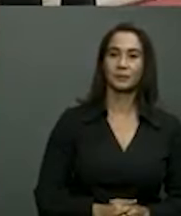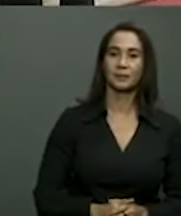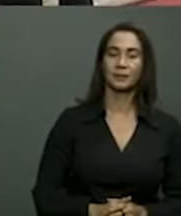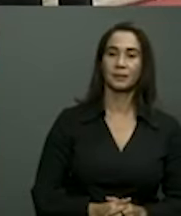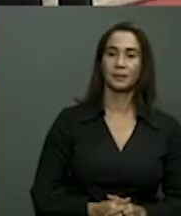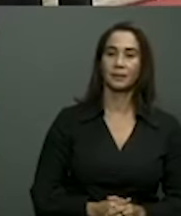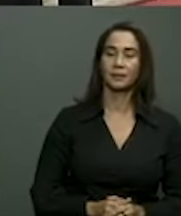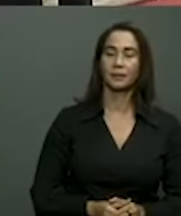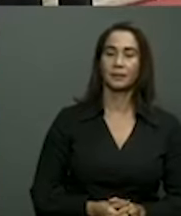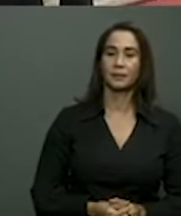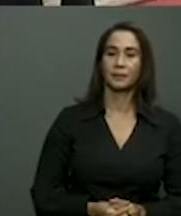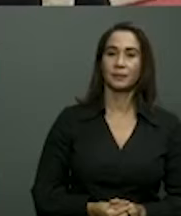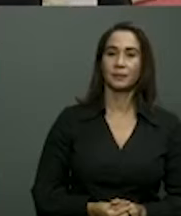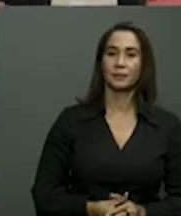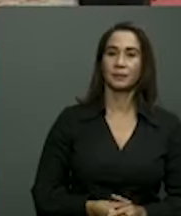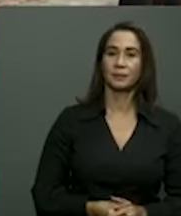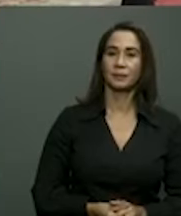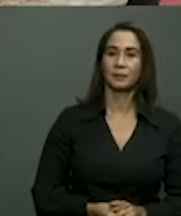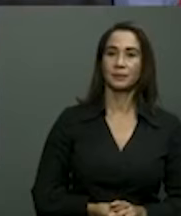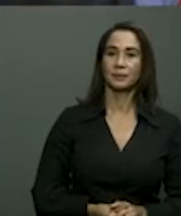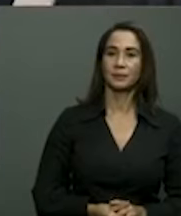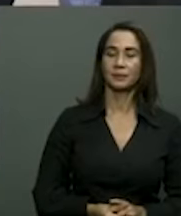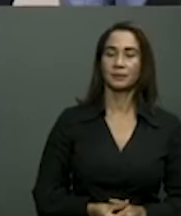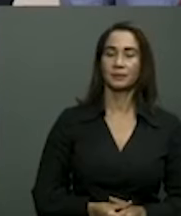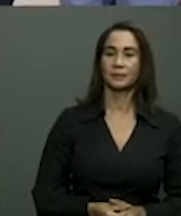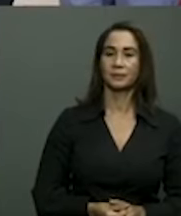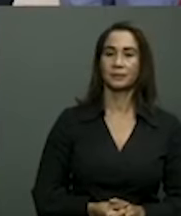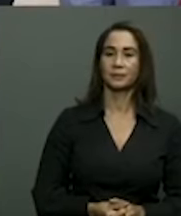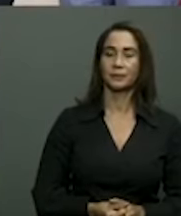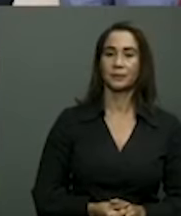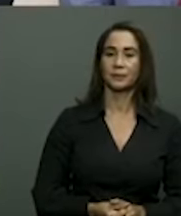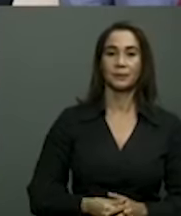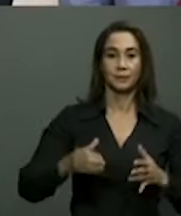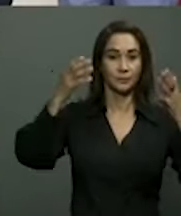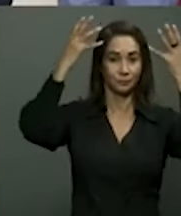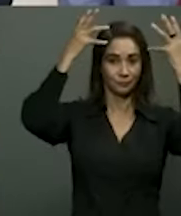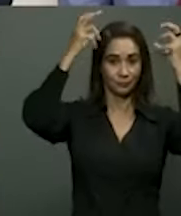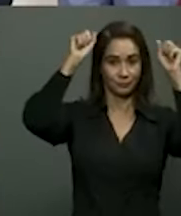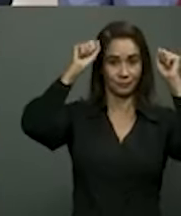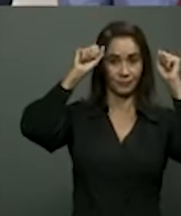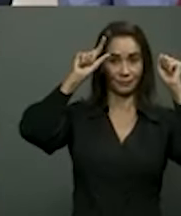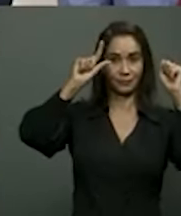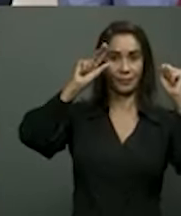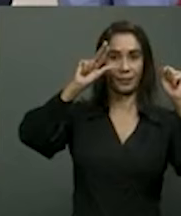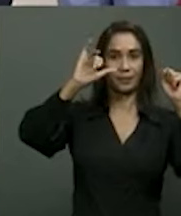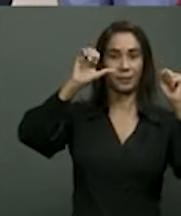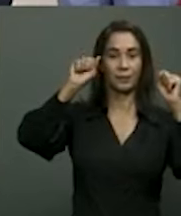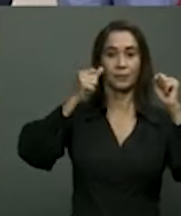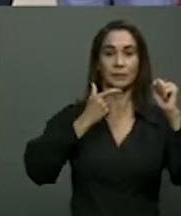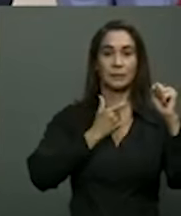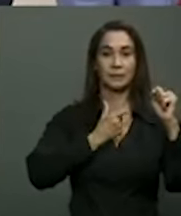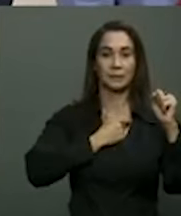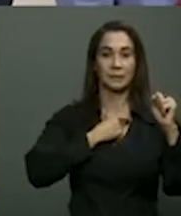servicio de la Administración Pública Dominicana. Ante los esfuerzos realizados para alcanzar los más altos estándares de calidad